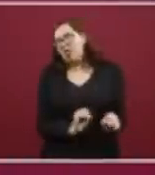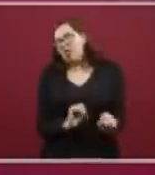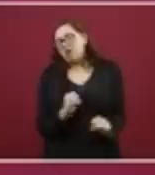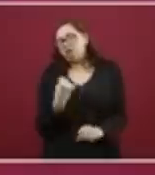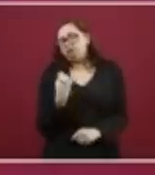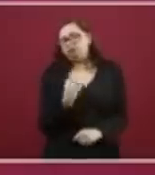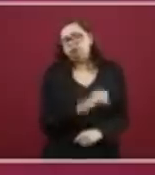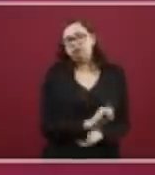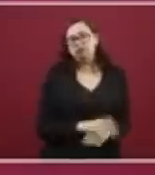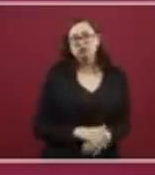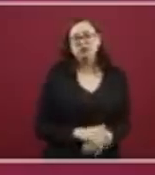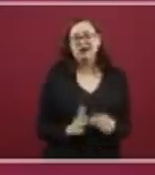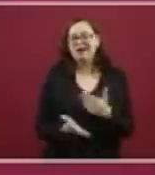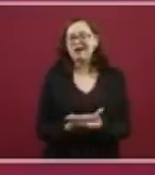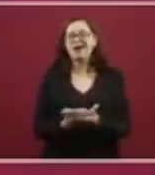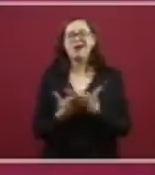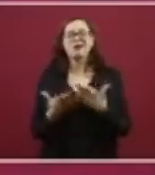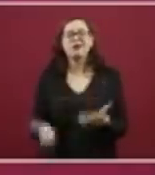ligero,